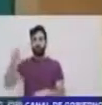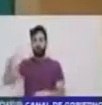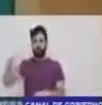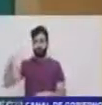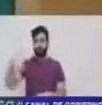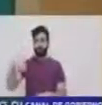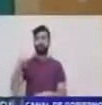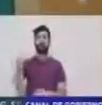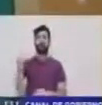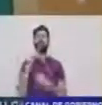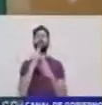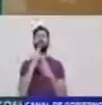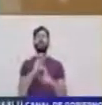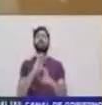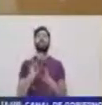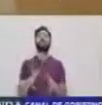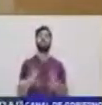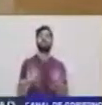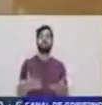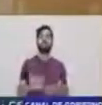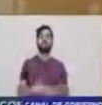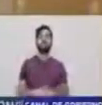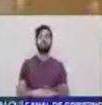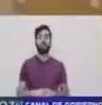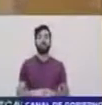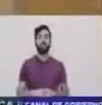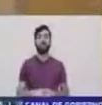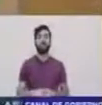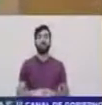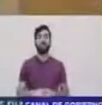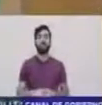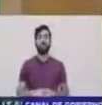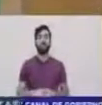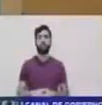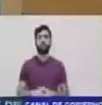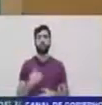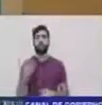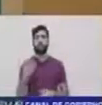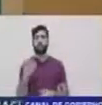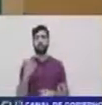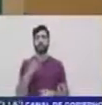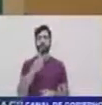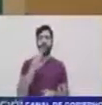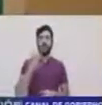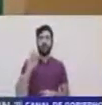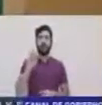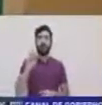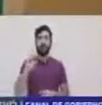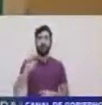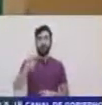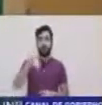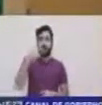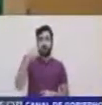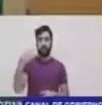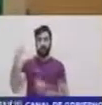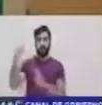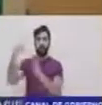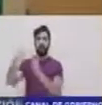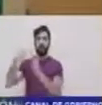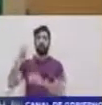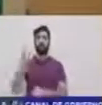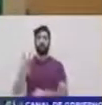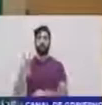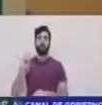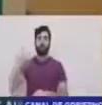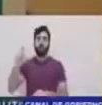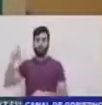centímetros, y eso nos da un perímetro. En valor exacto sería de 20 pi